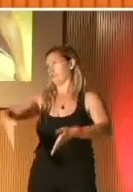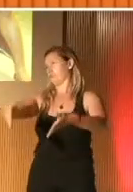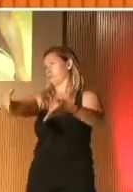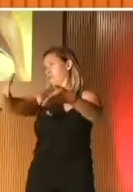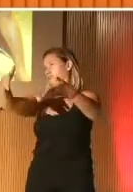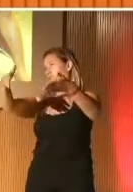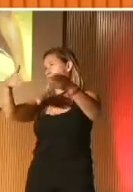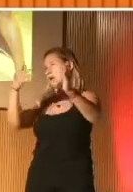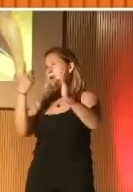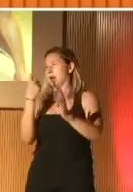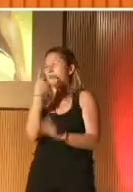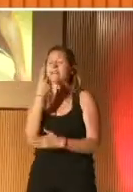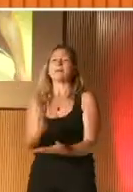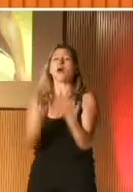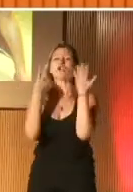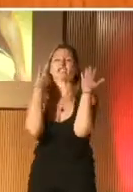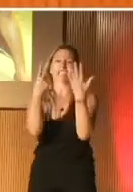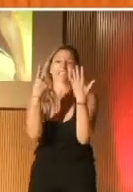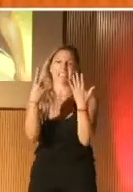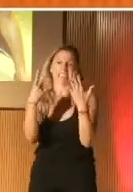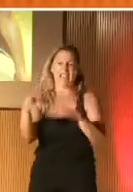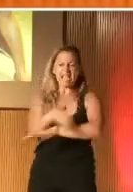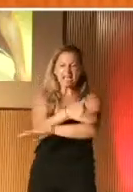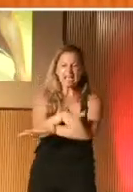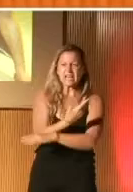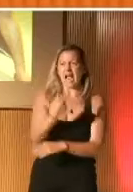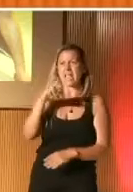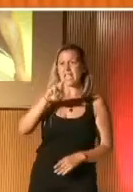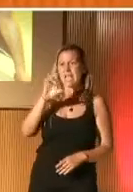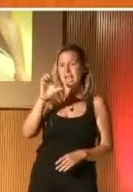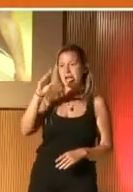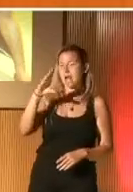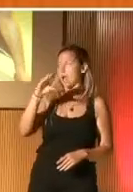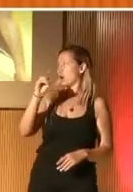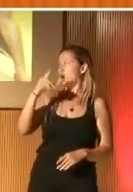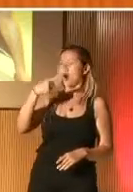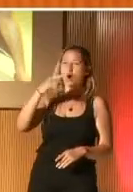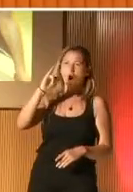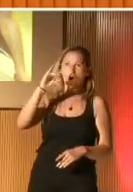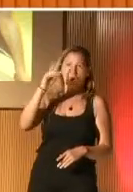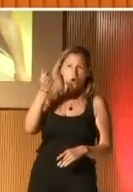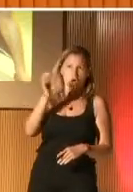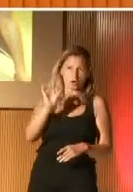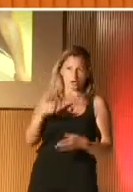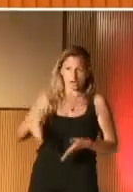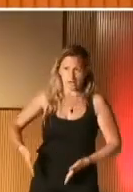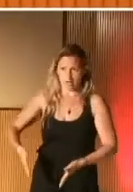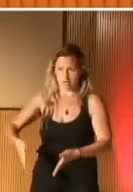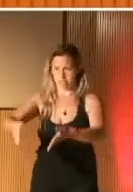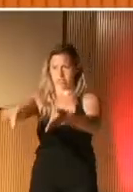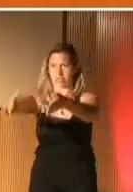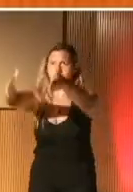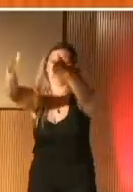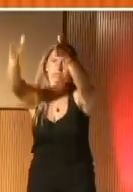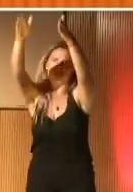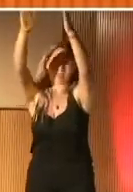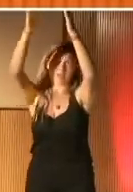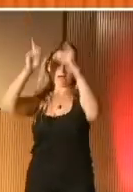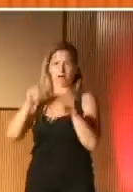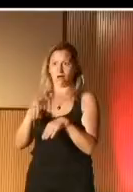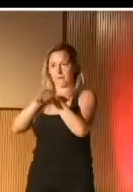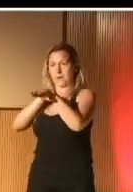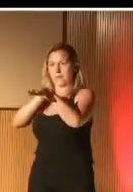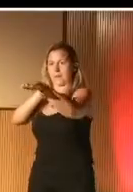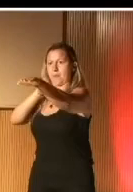6 calles recogidas para obtener aquí el trozo de papel este. Bueno, pues allí en Massachusetts lo que encontraron fue el pasillo infinito del